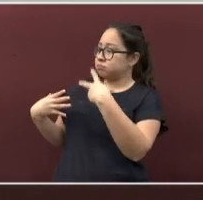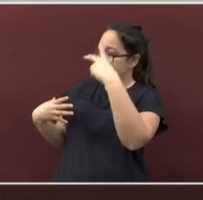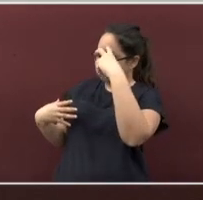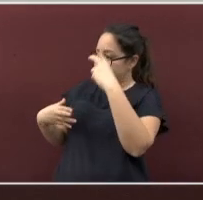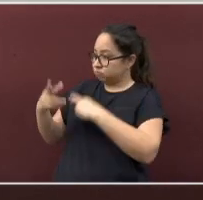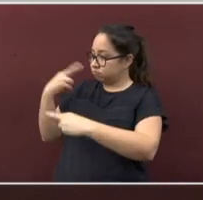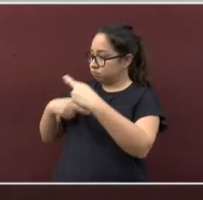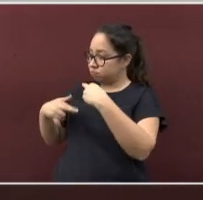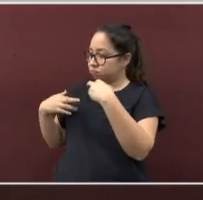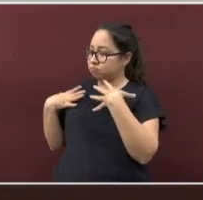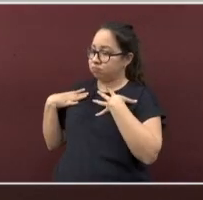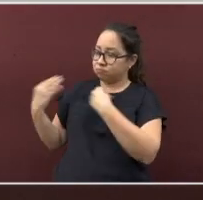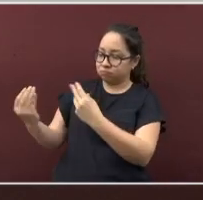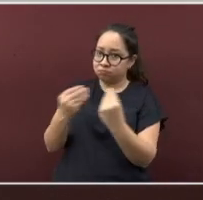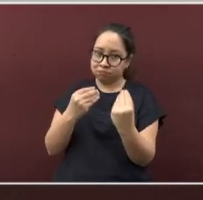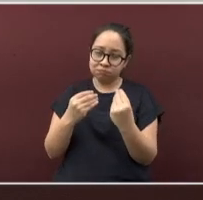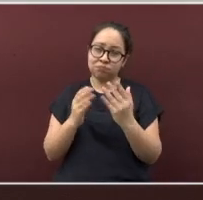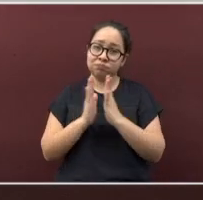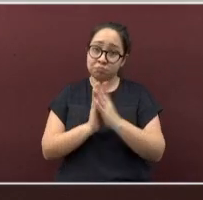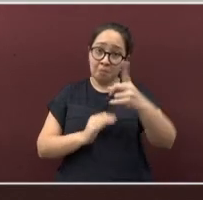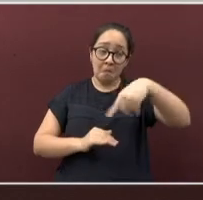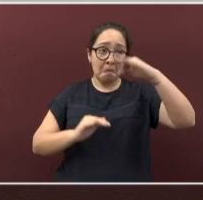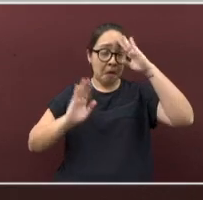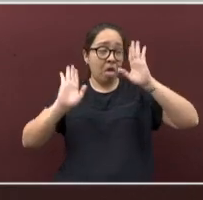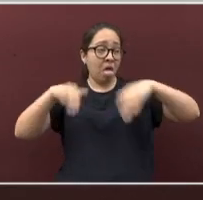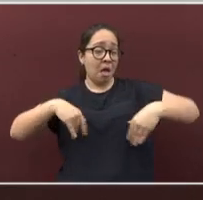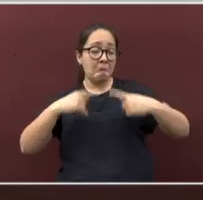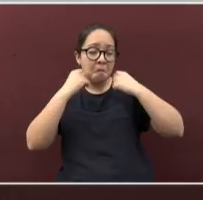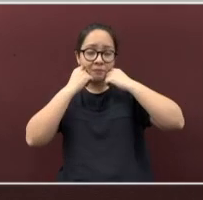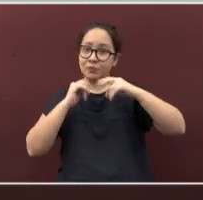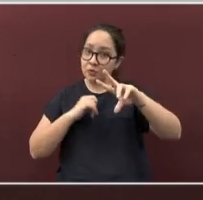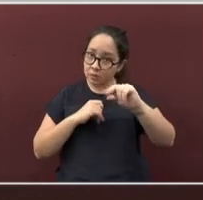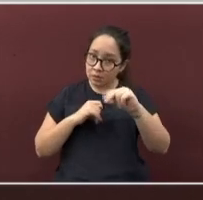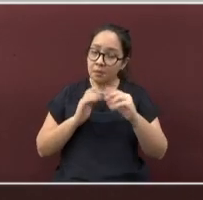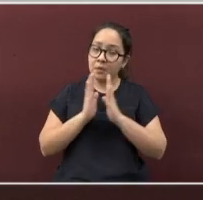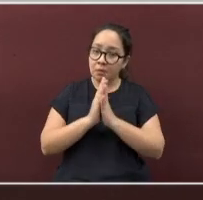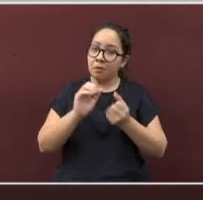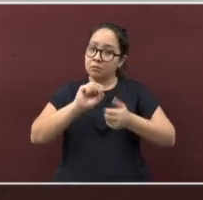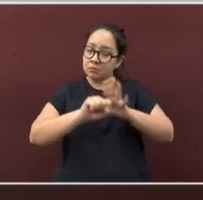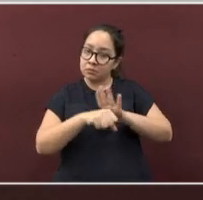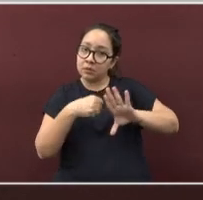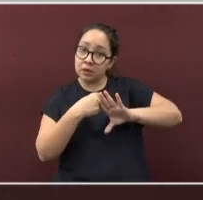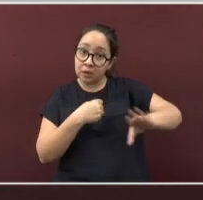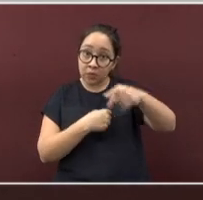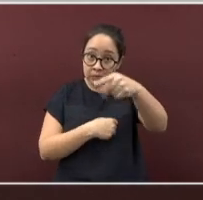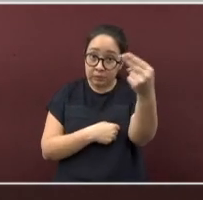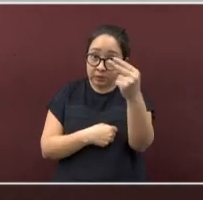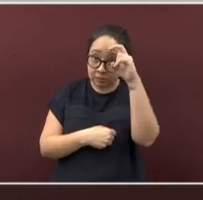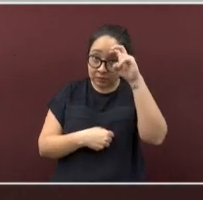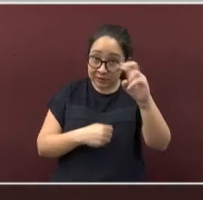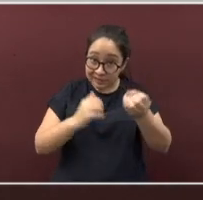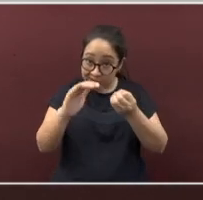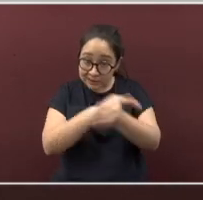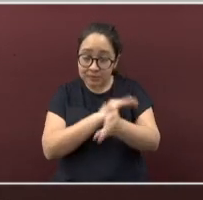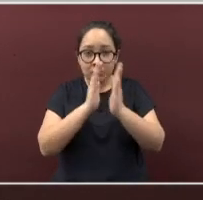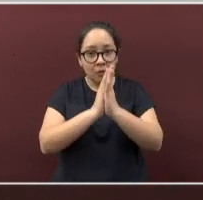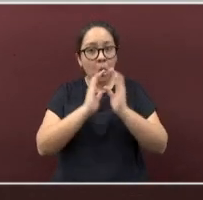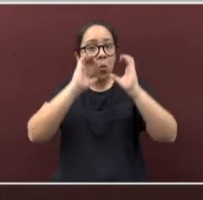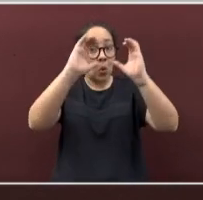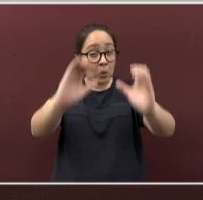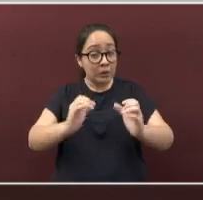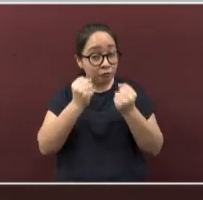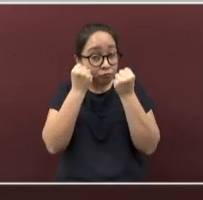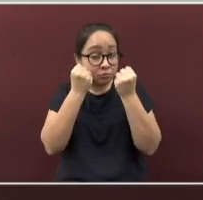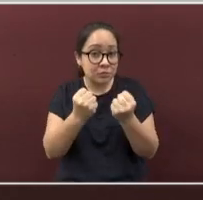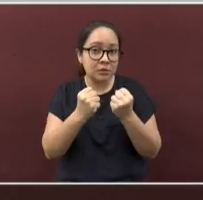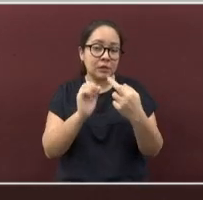sar todos si tienen que salir o viajar tomen sus precauciones y no aflojen las medidas de